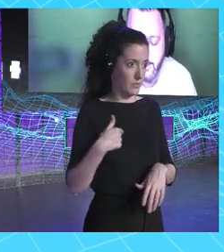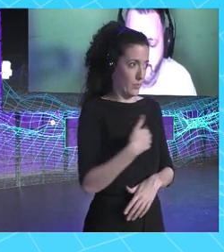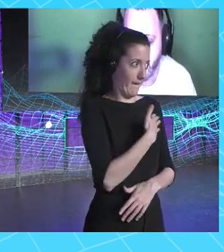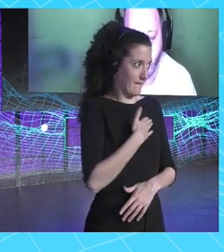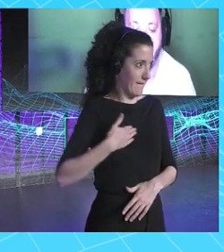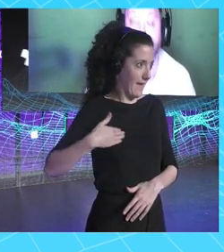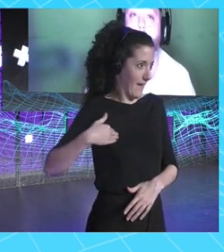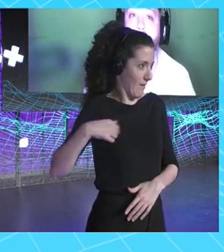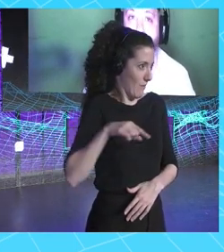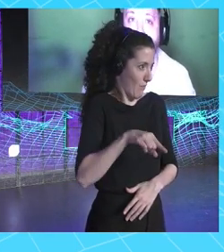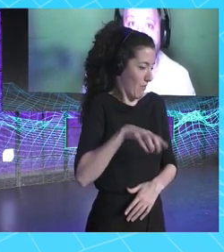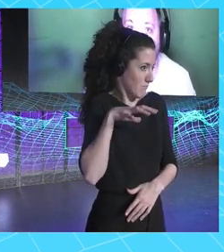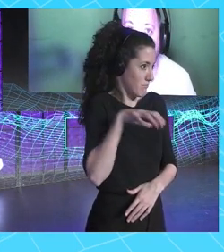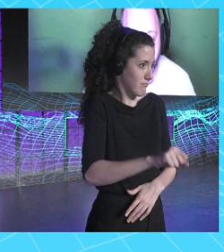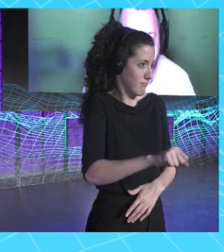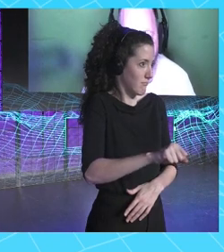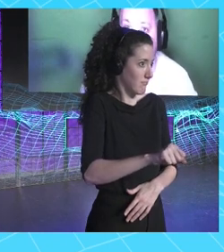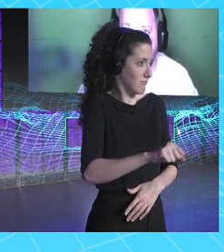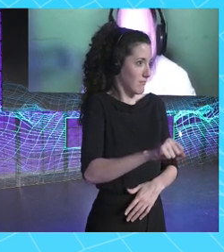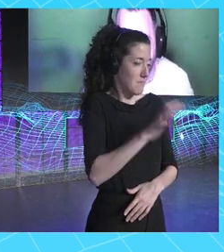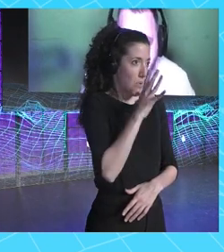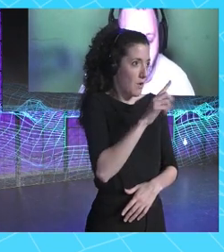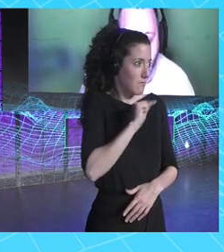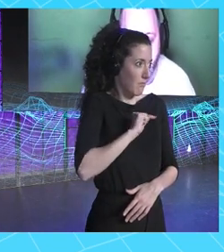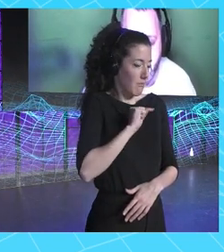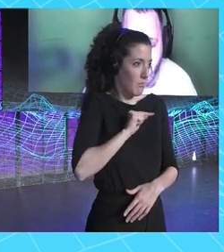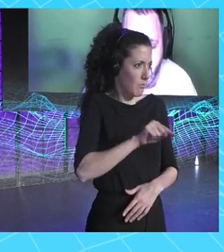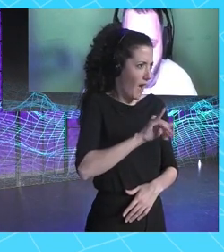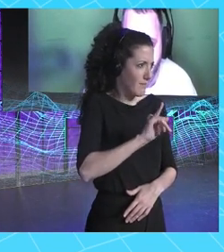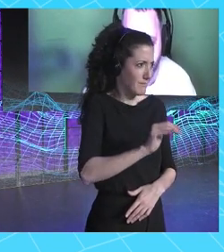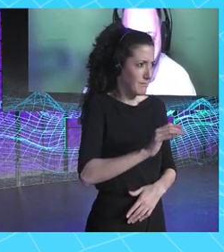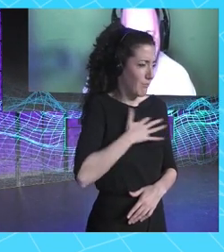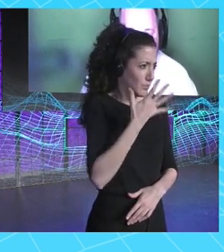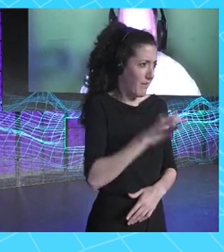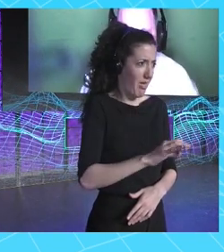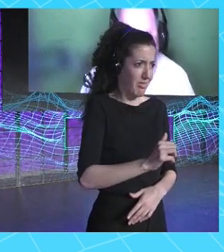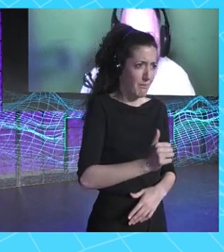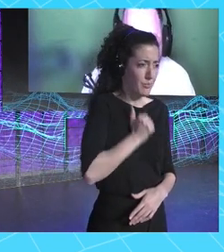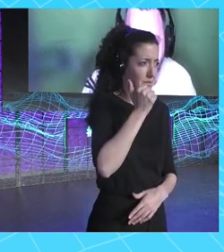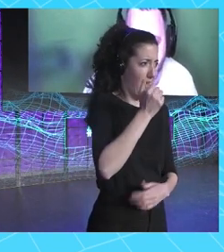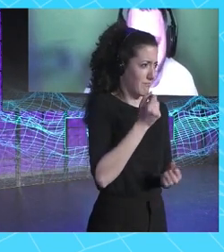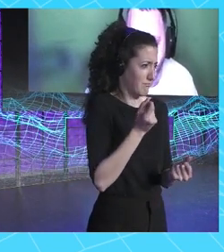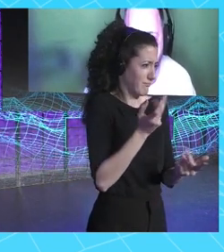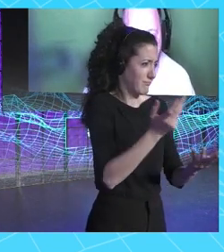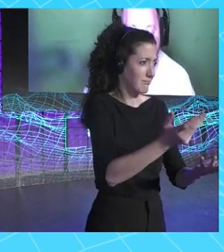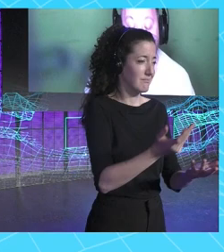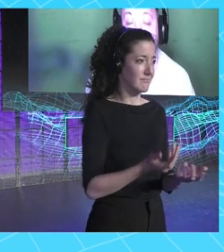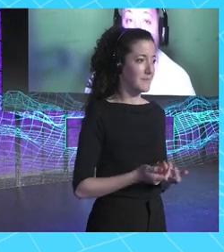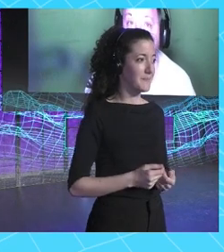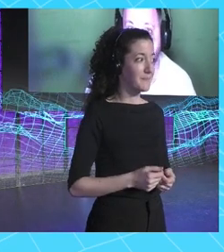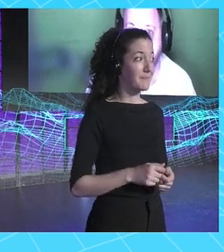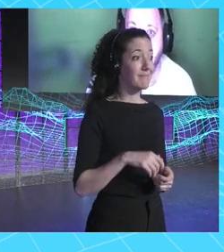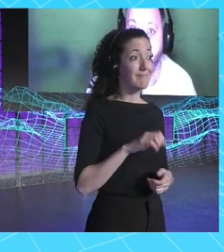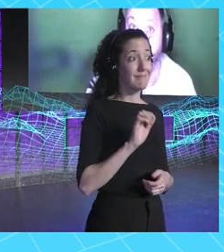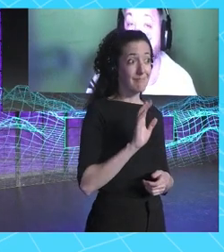a mí me parece un campo no océano verde no me parece un campo gigante por explorar pero claro ni los